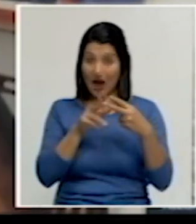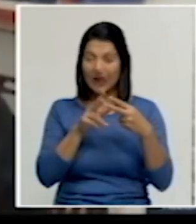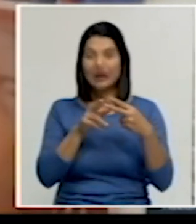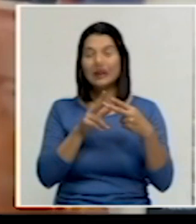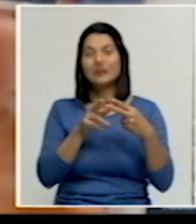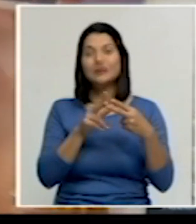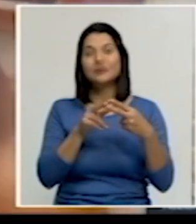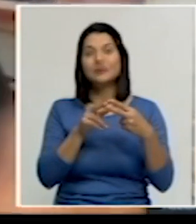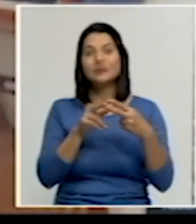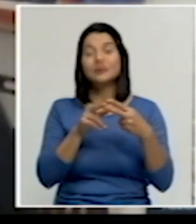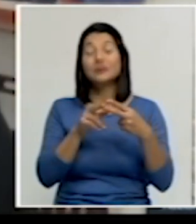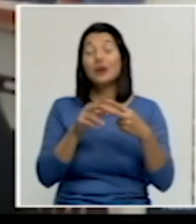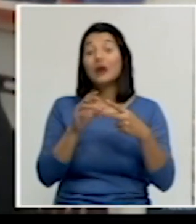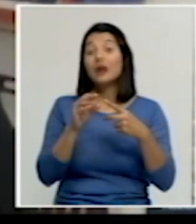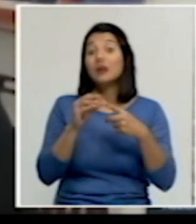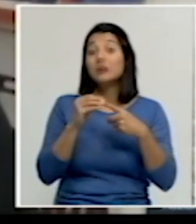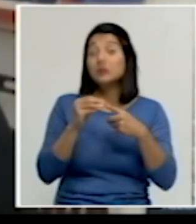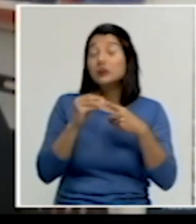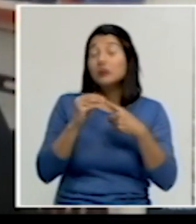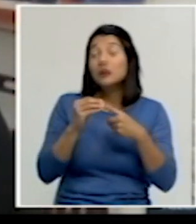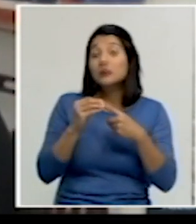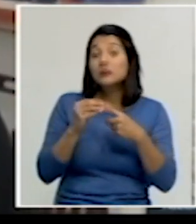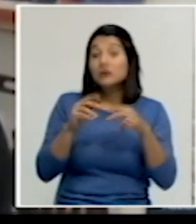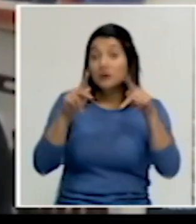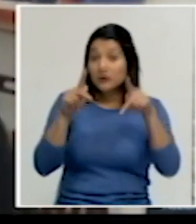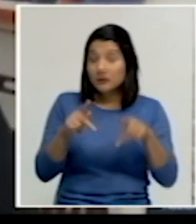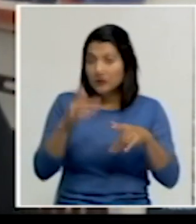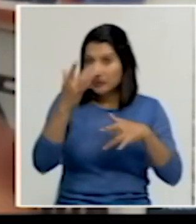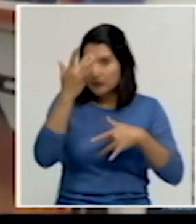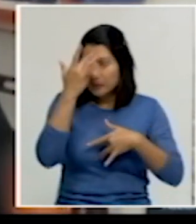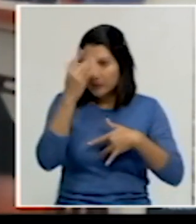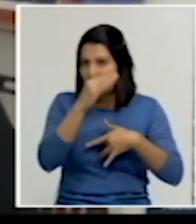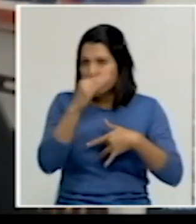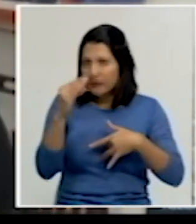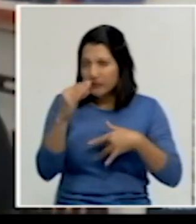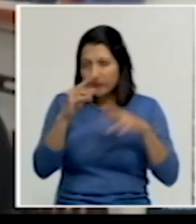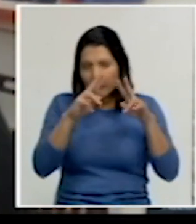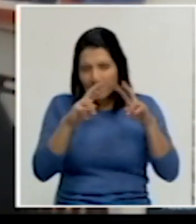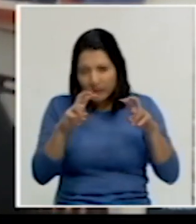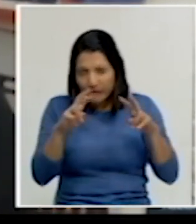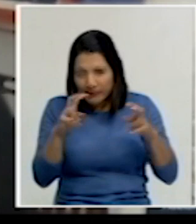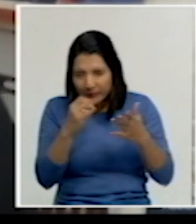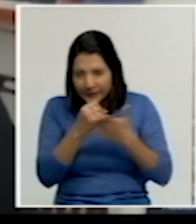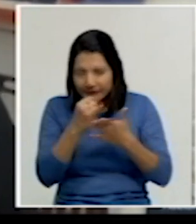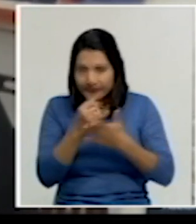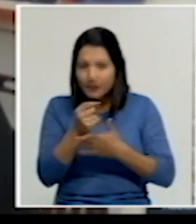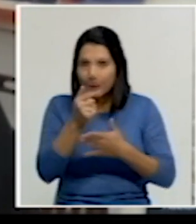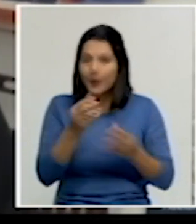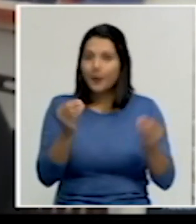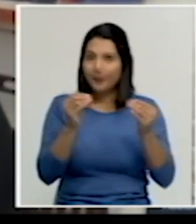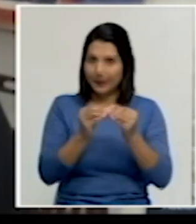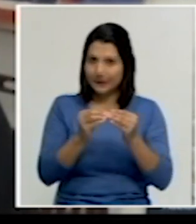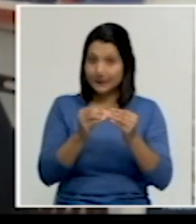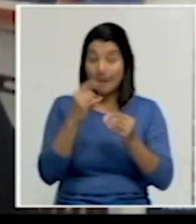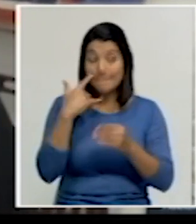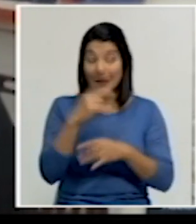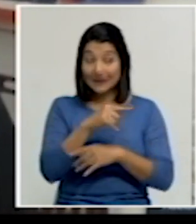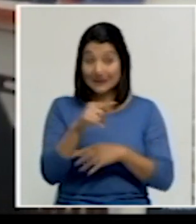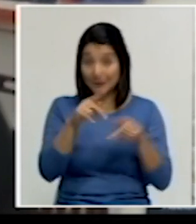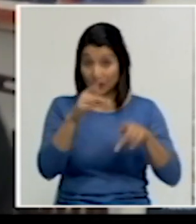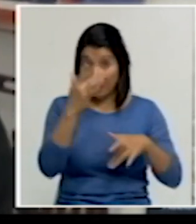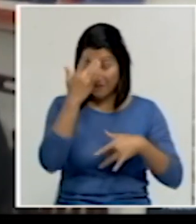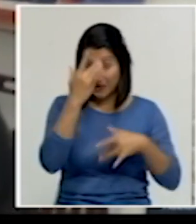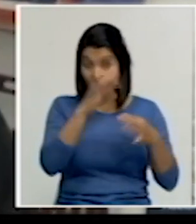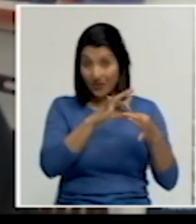habido principalmente casos y donde se han estudiado un poco más, se ha relacionado con